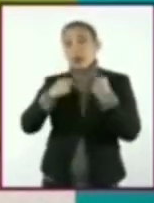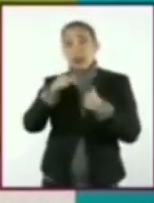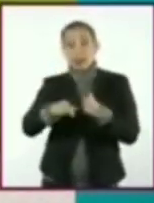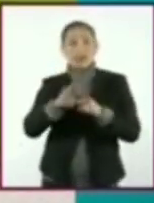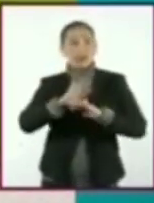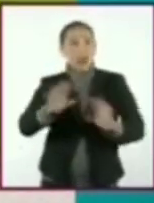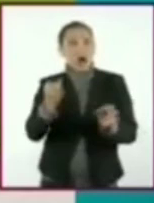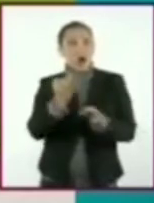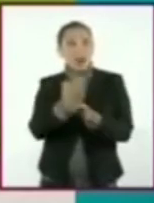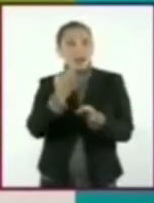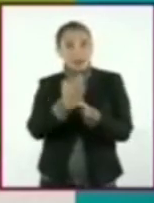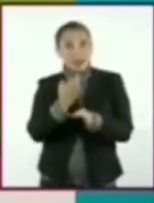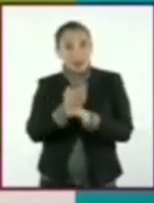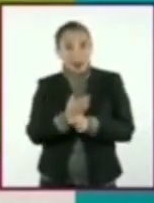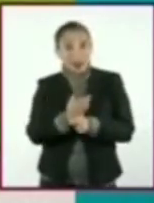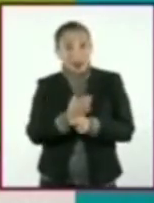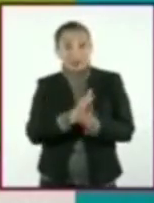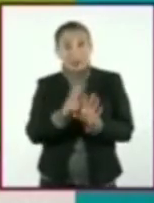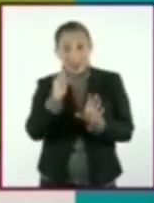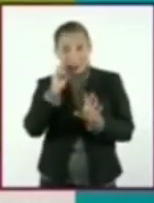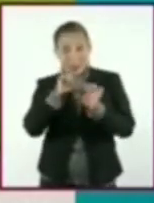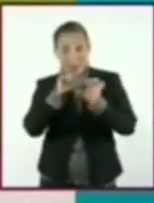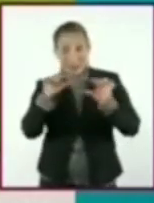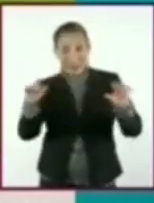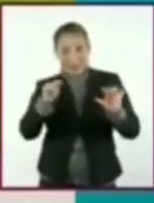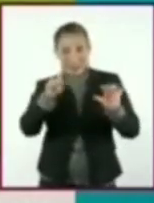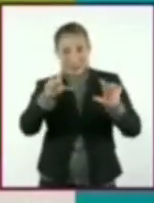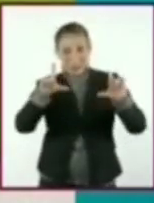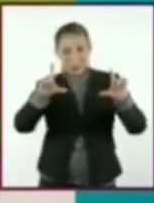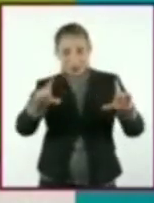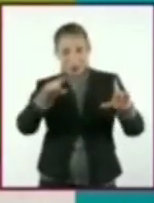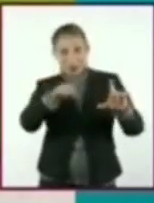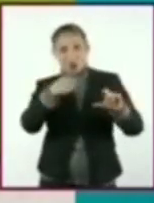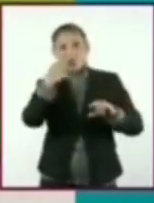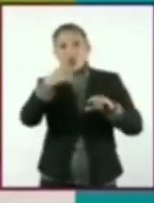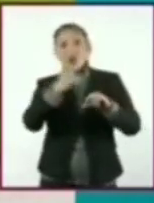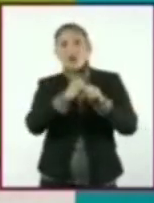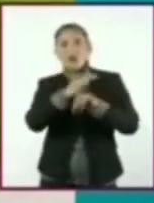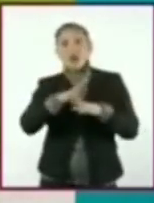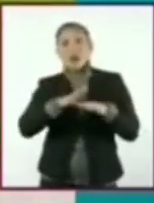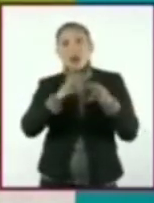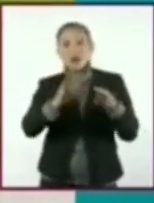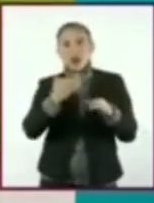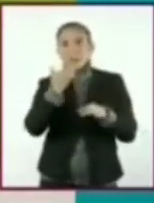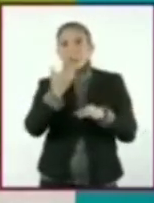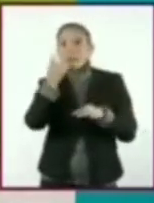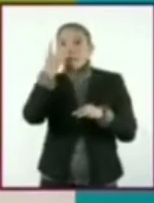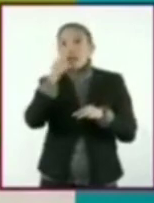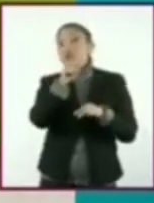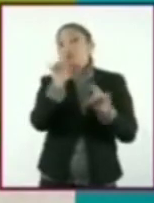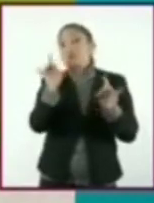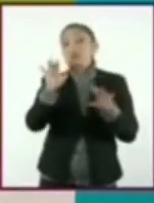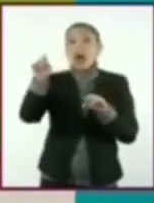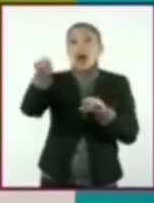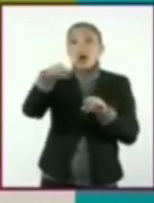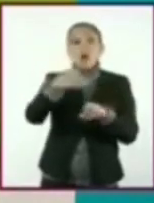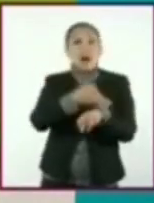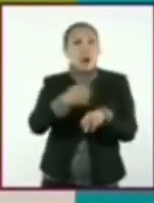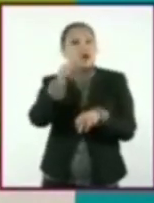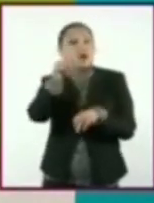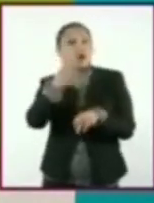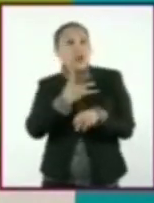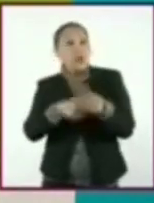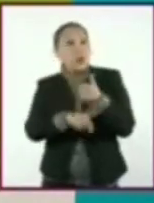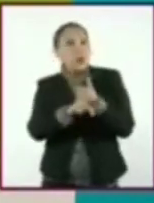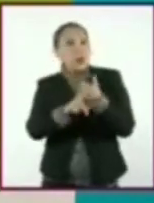Y pues ya en este momento están apareciendo en pantalla los datos de la Fundación Por el Bien para que si... pues tu familia o tú